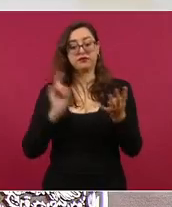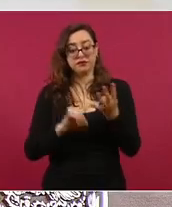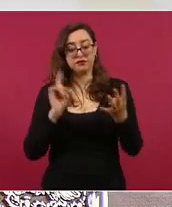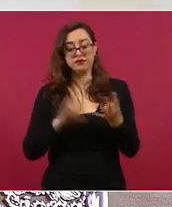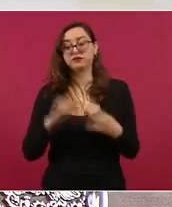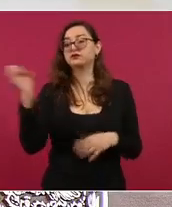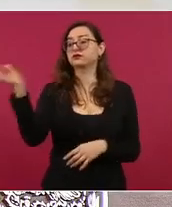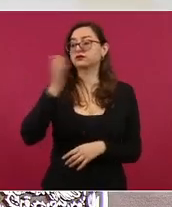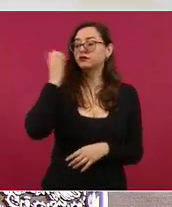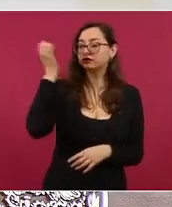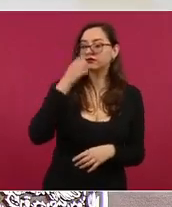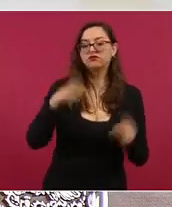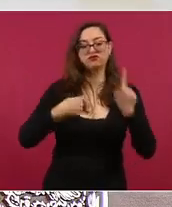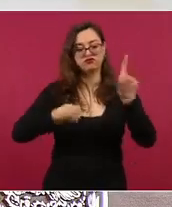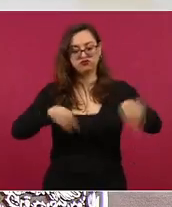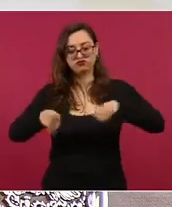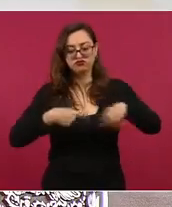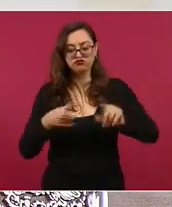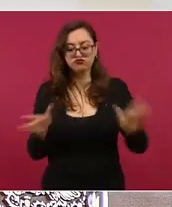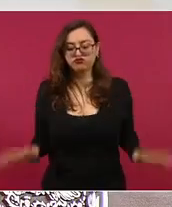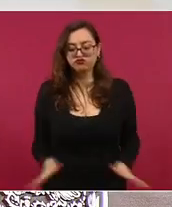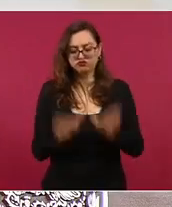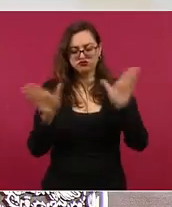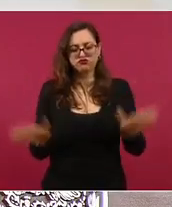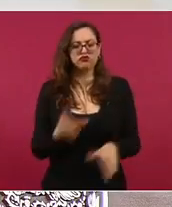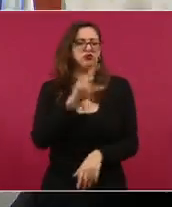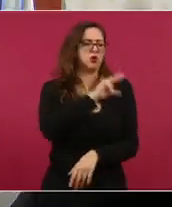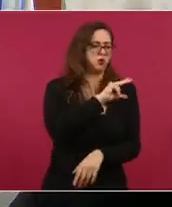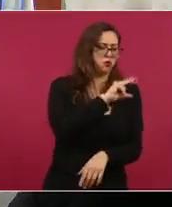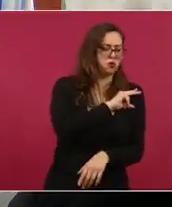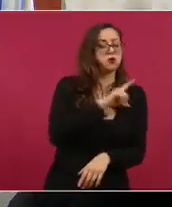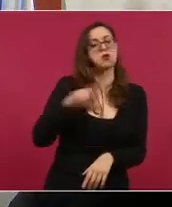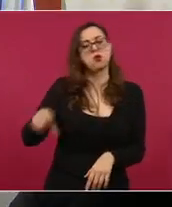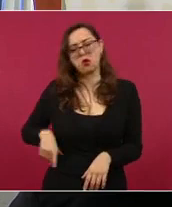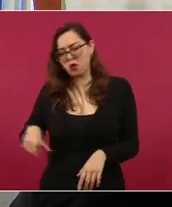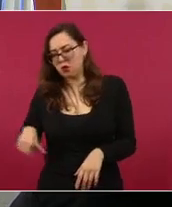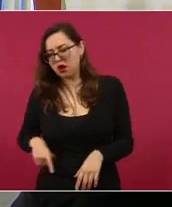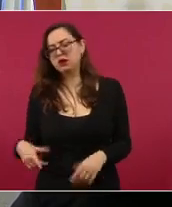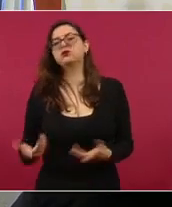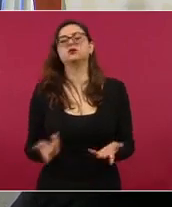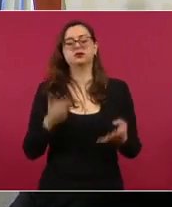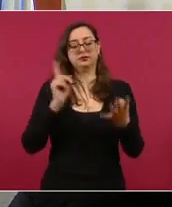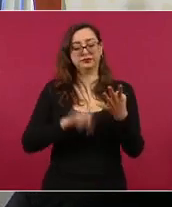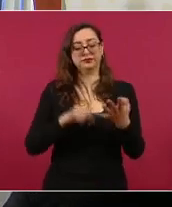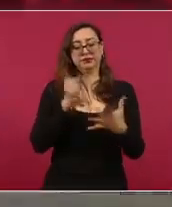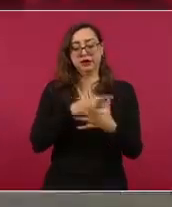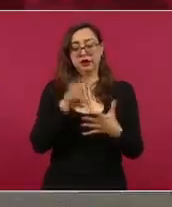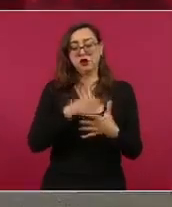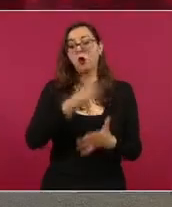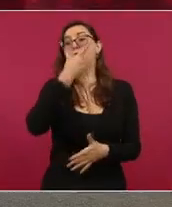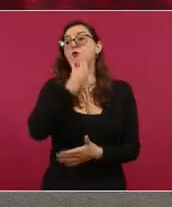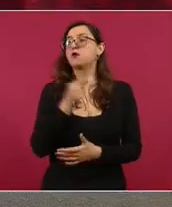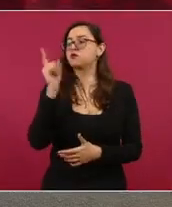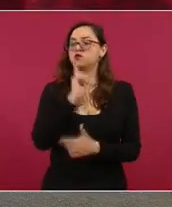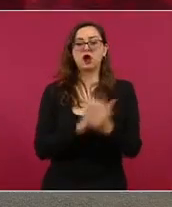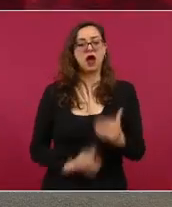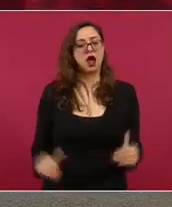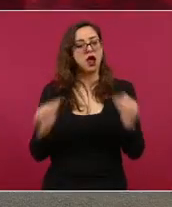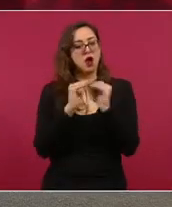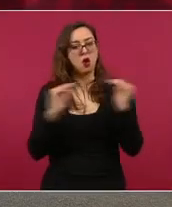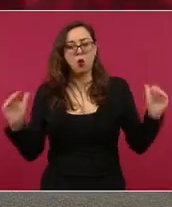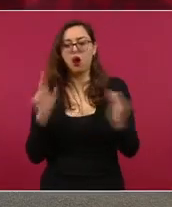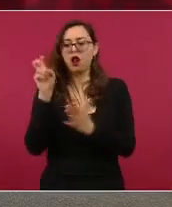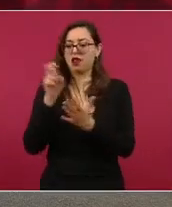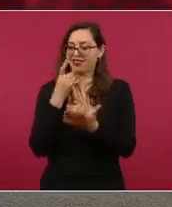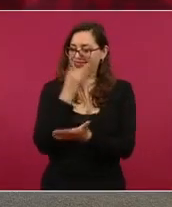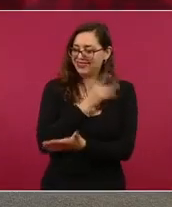públicas y privadas, corregir la desigualdad entre hombres y mujeres y debe ser sancionado esa parte y corregirla de